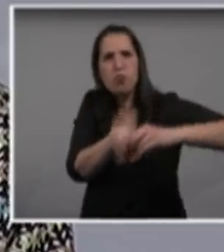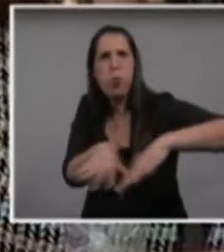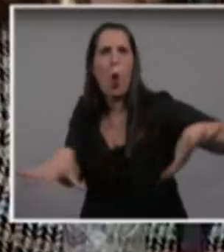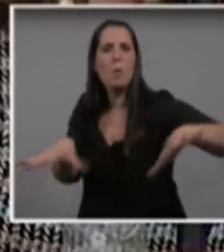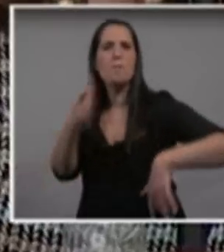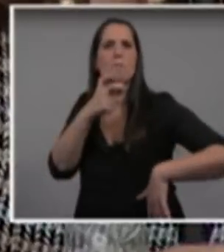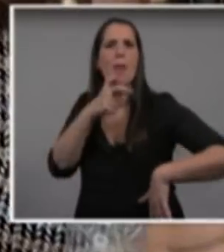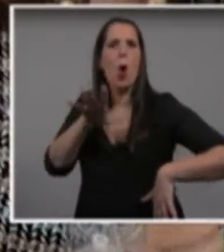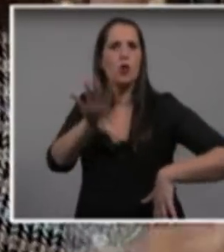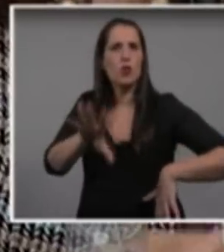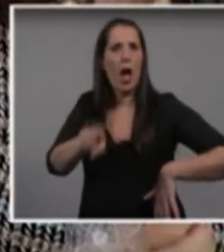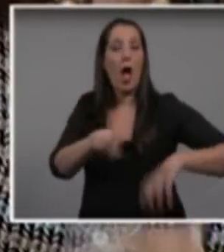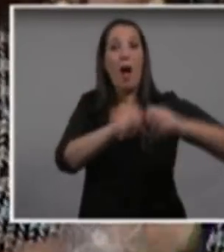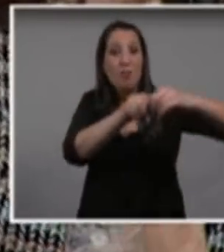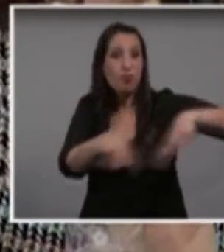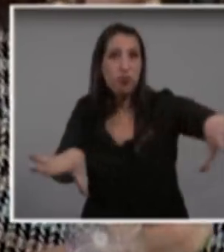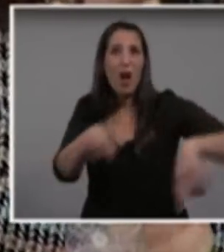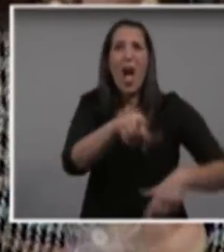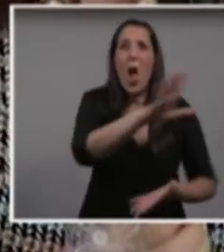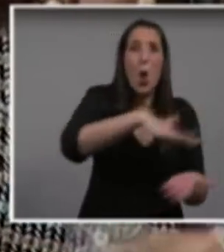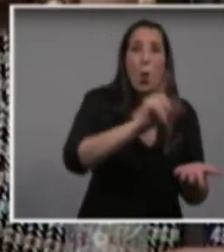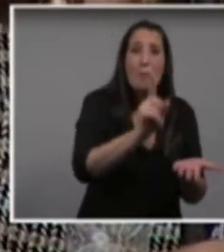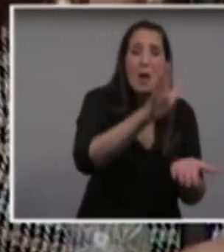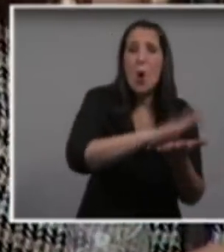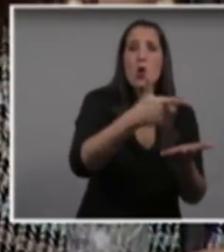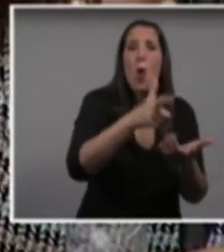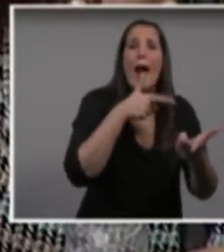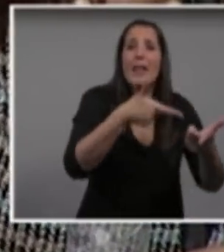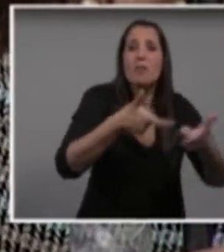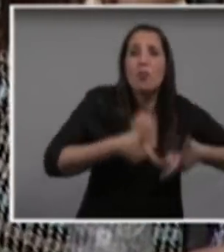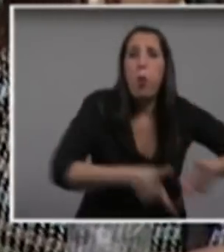Malargüe no tiene gasoducto ni red de gas.